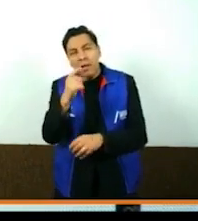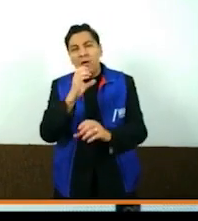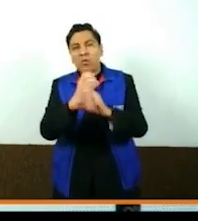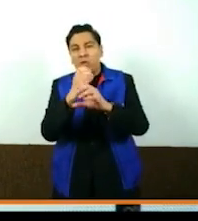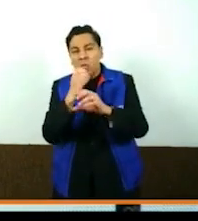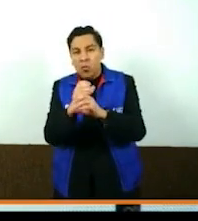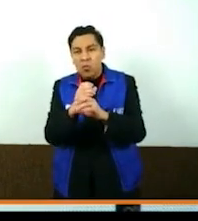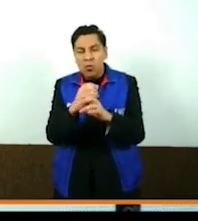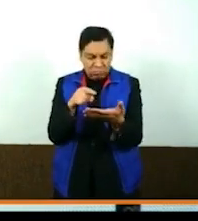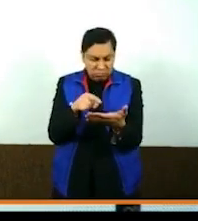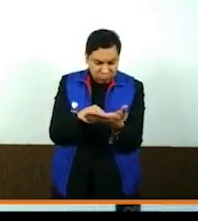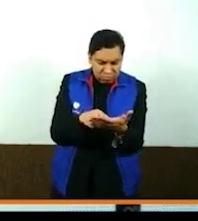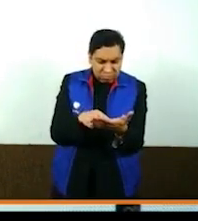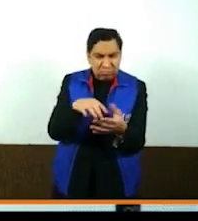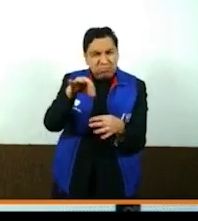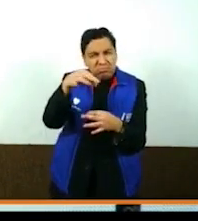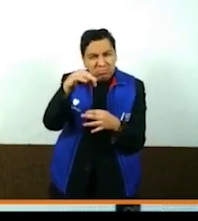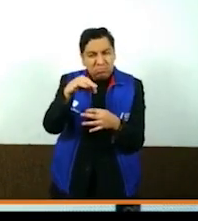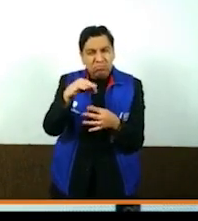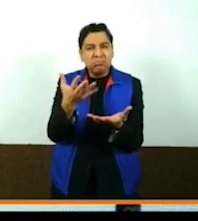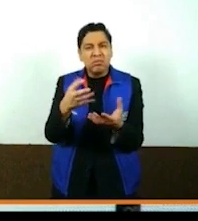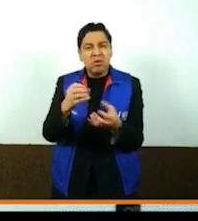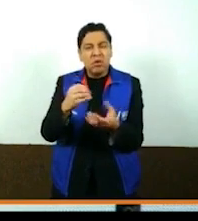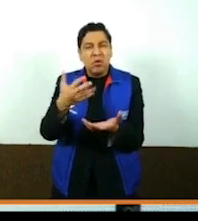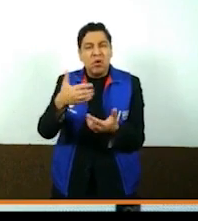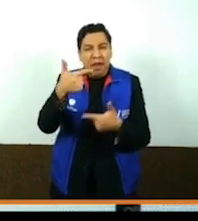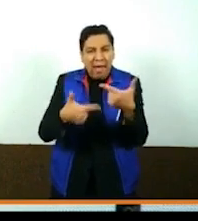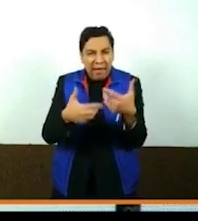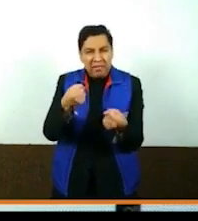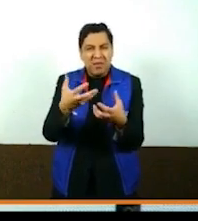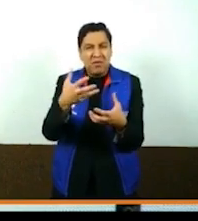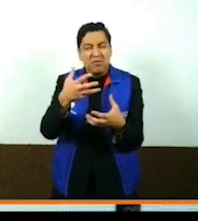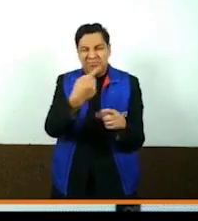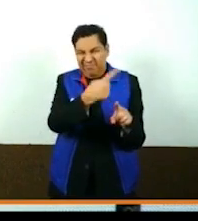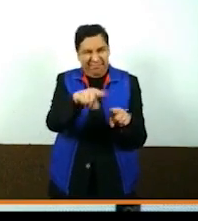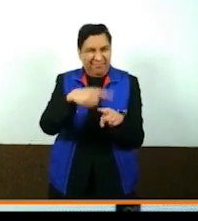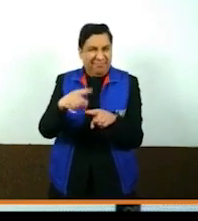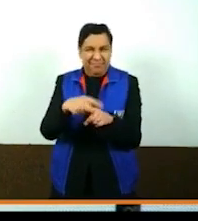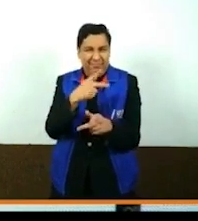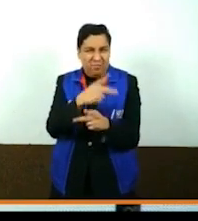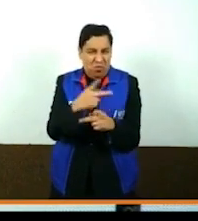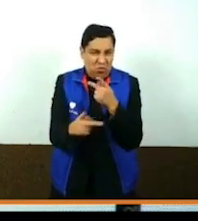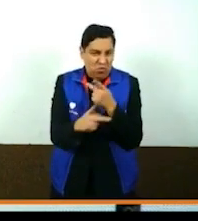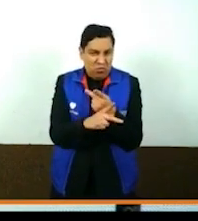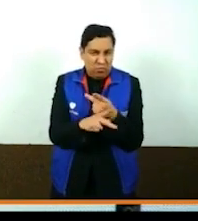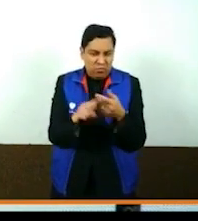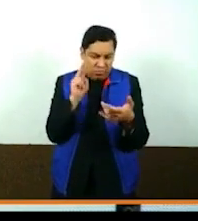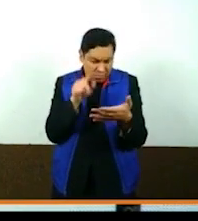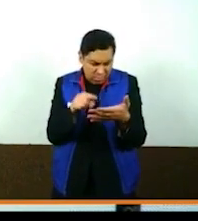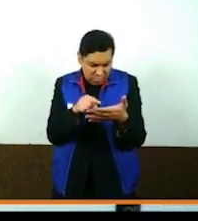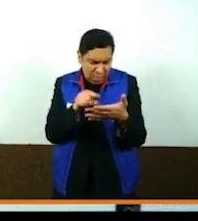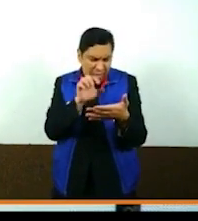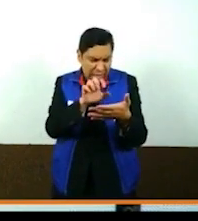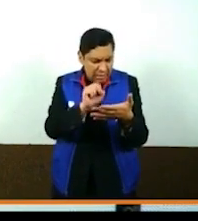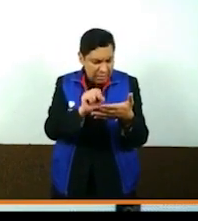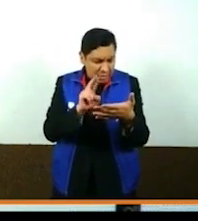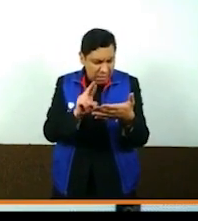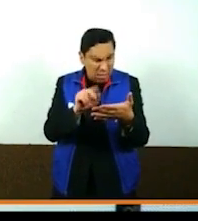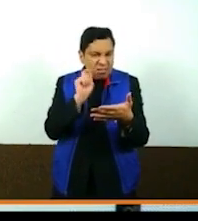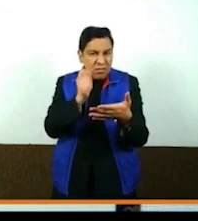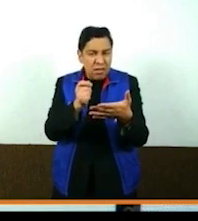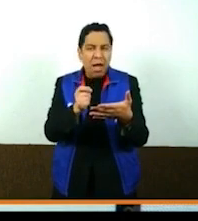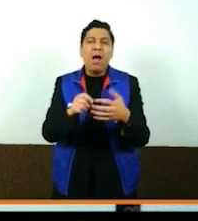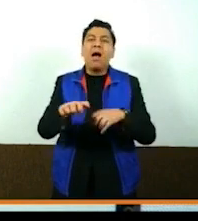en tickets, en botes de leche, lo han visto en latas, lo han visto en una gran cantidad de artículos, de